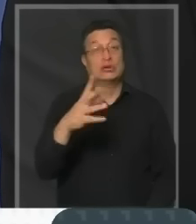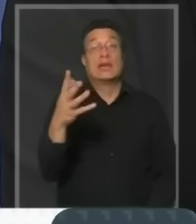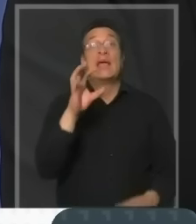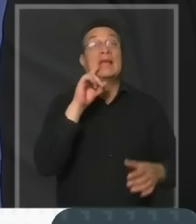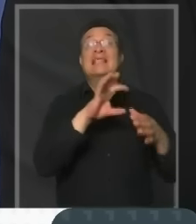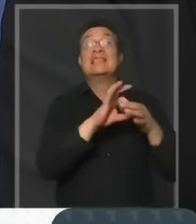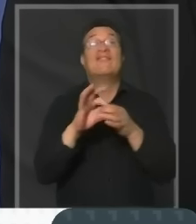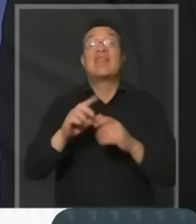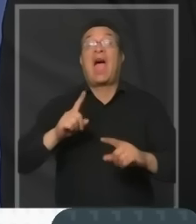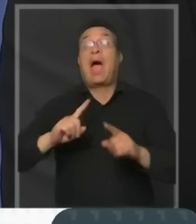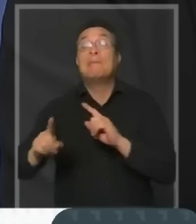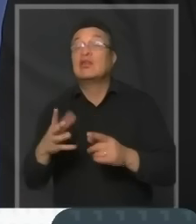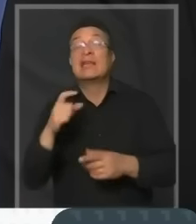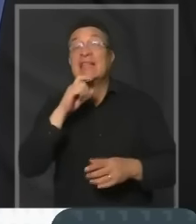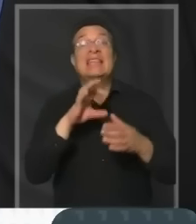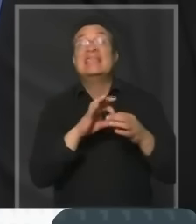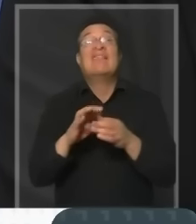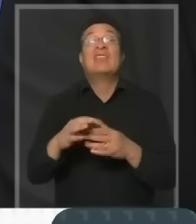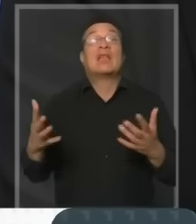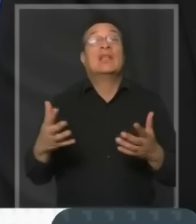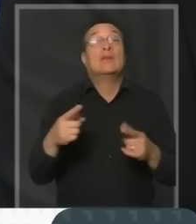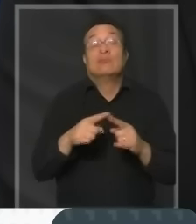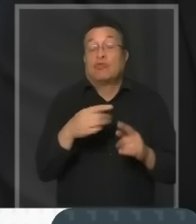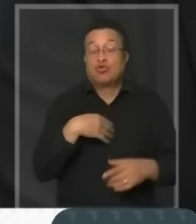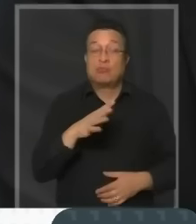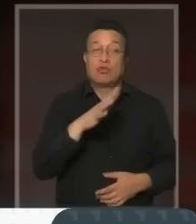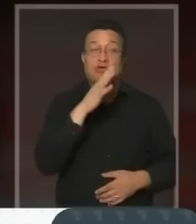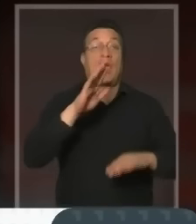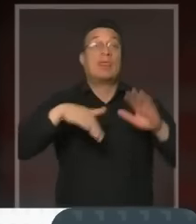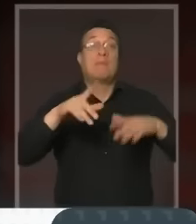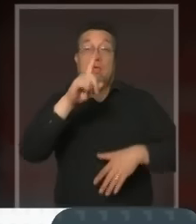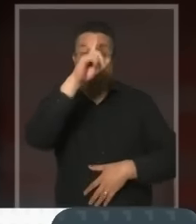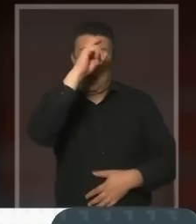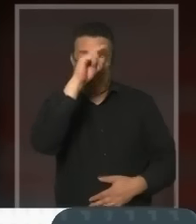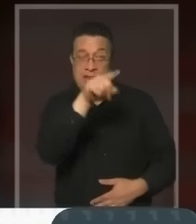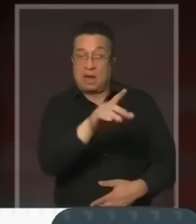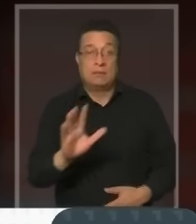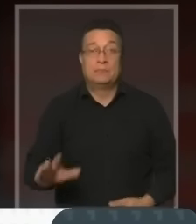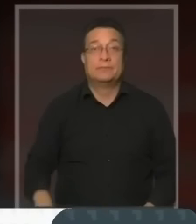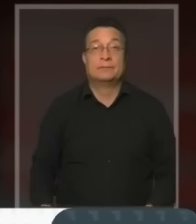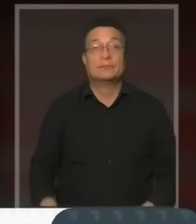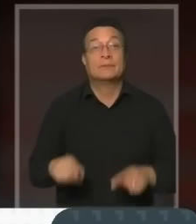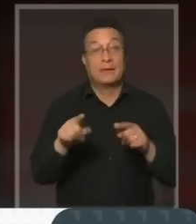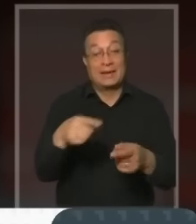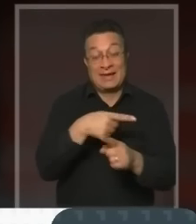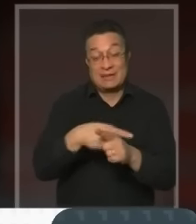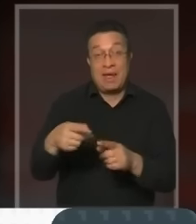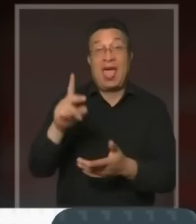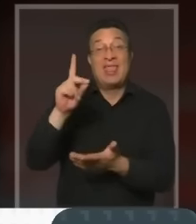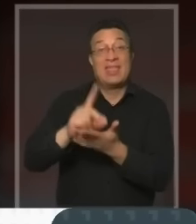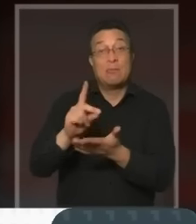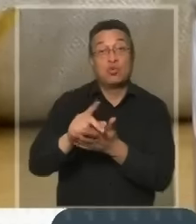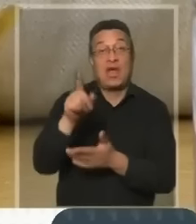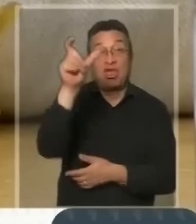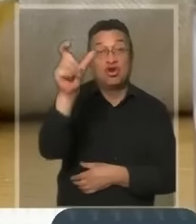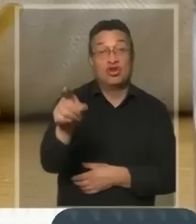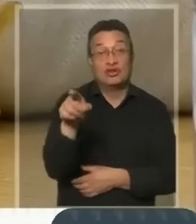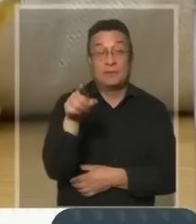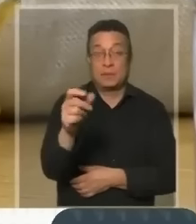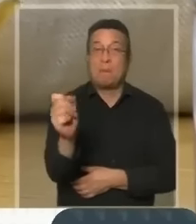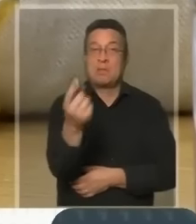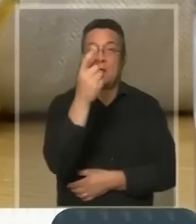con administrativo, que puede significar muchas cosas dependiendo del hospital. Esta semana el diputado Andrés Celis presentará la primera